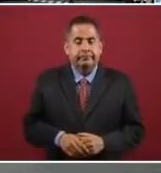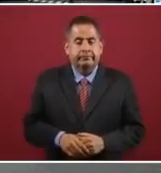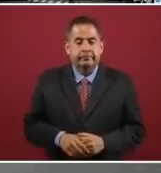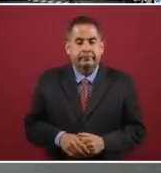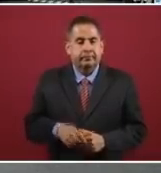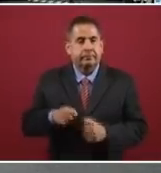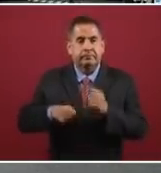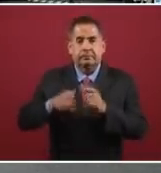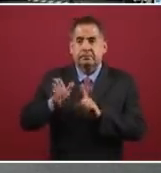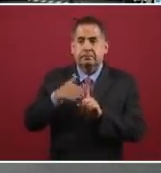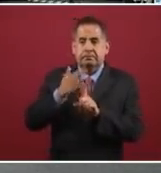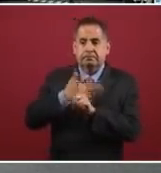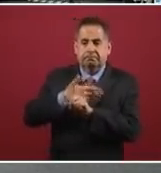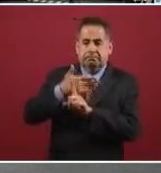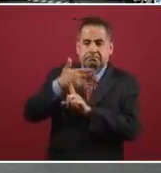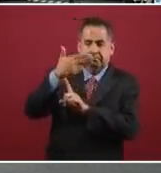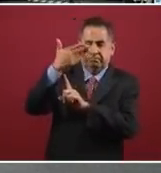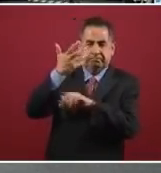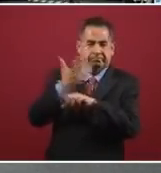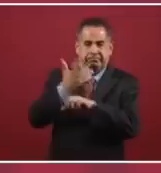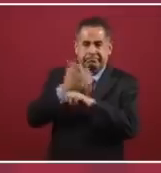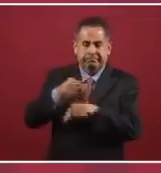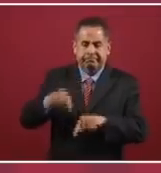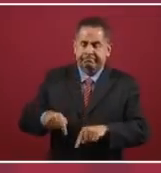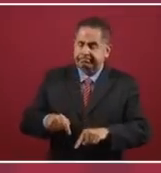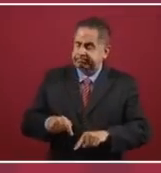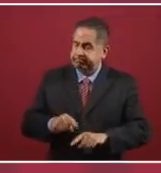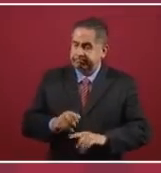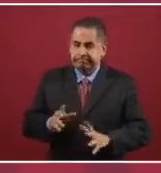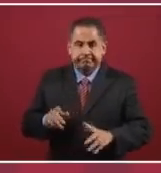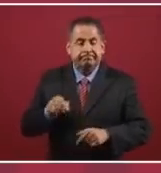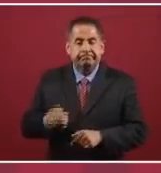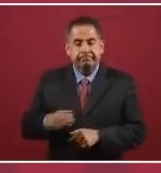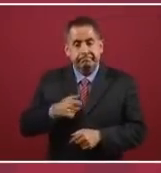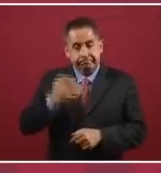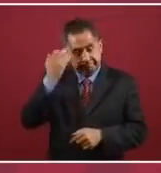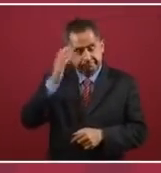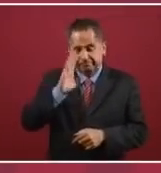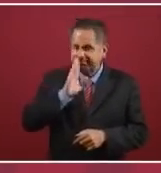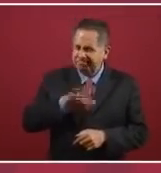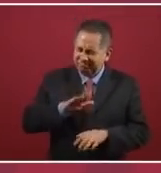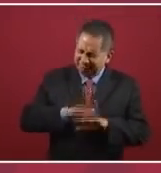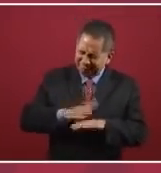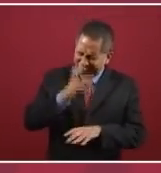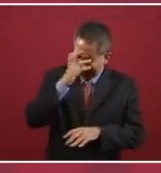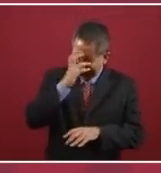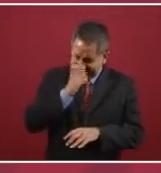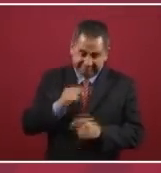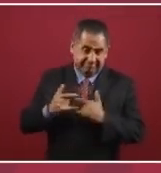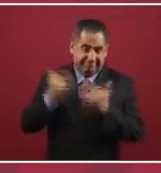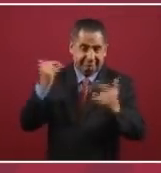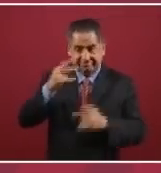izan la bandera estadounidense, son los tiempos más tristes